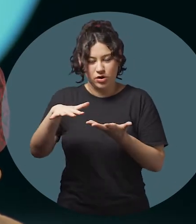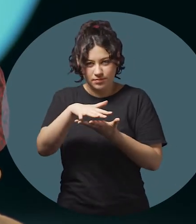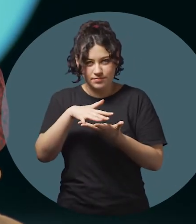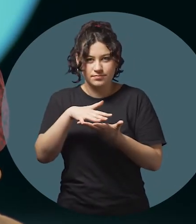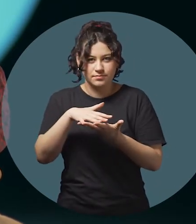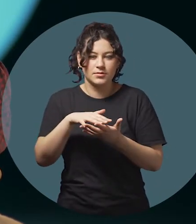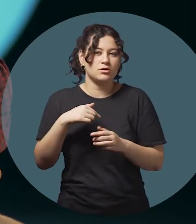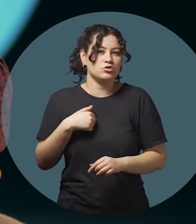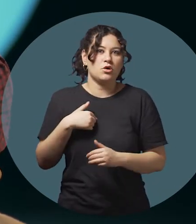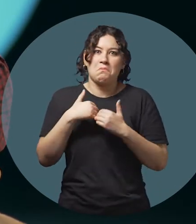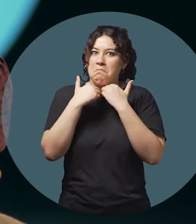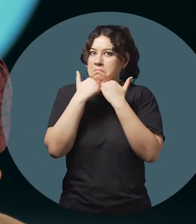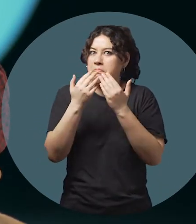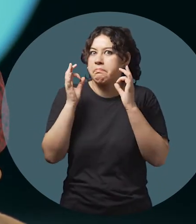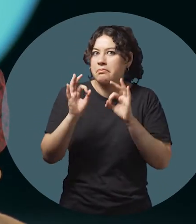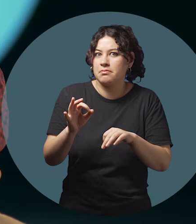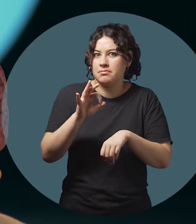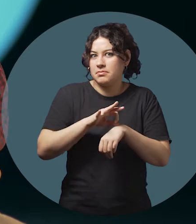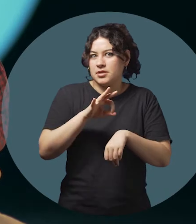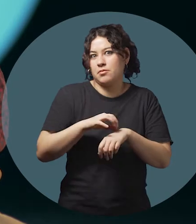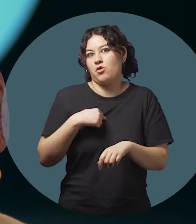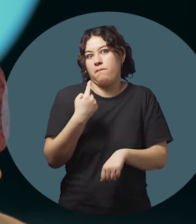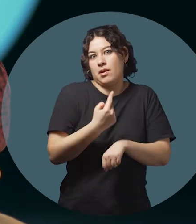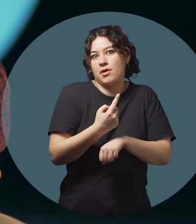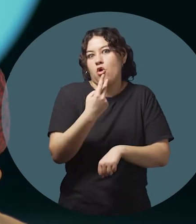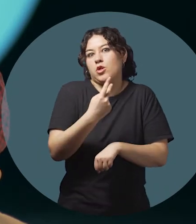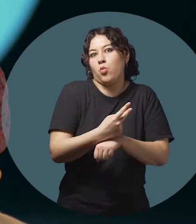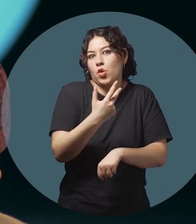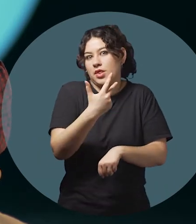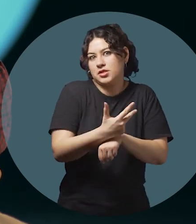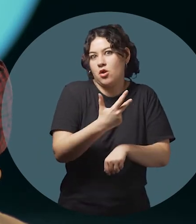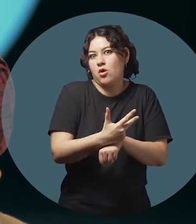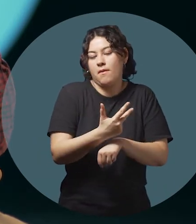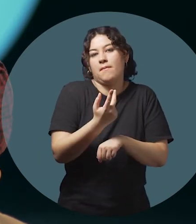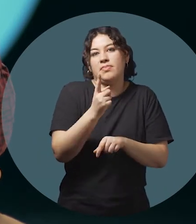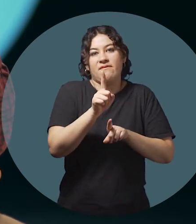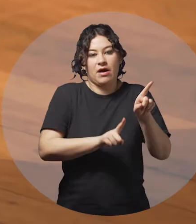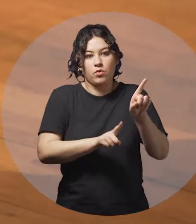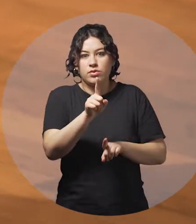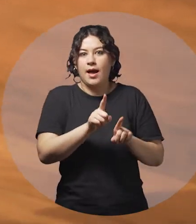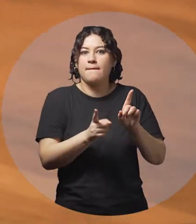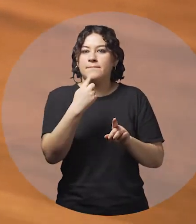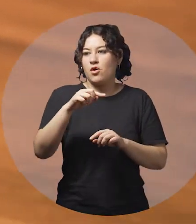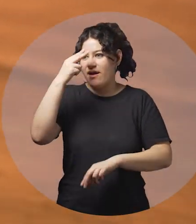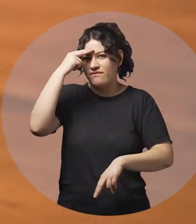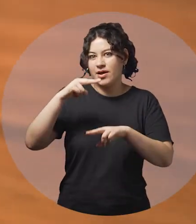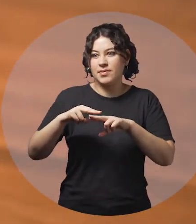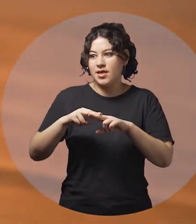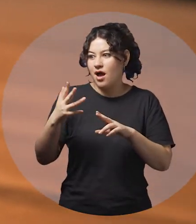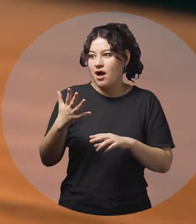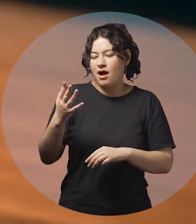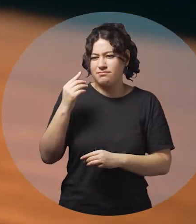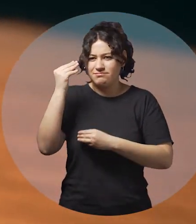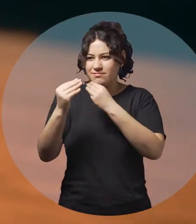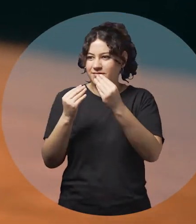es, yo no sé toda la medicina porque estoy en primero, segundo o en tercero de facultad. Sin embargo, hay una enfermedad que me apasiona,